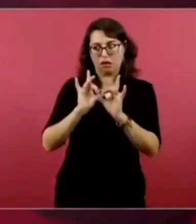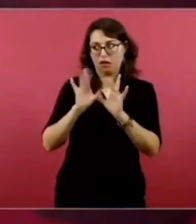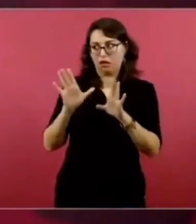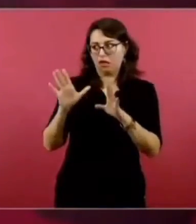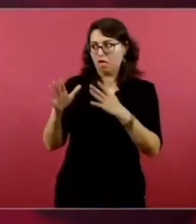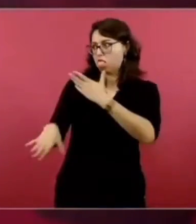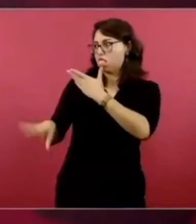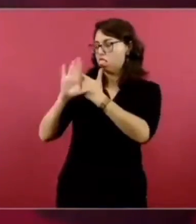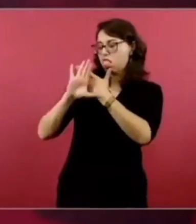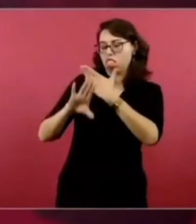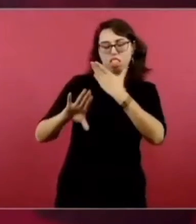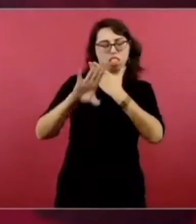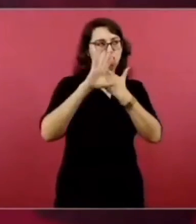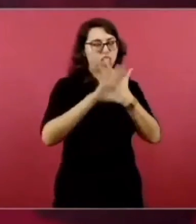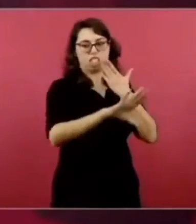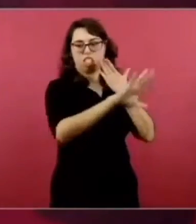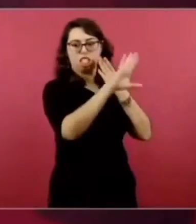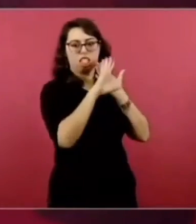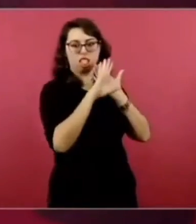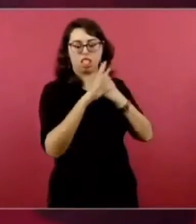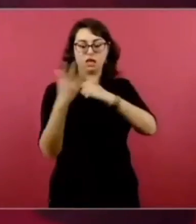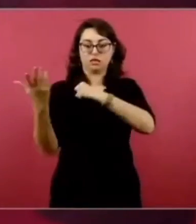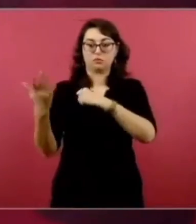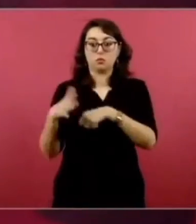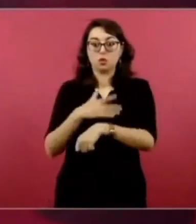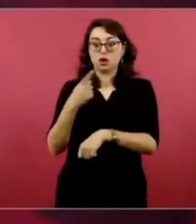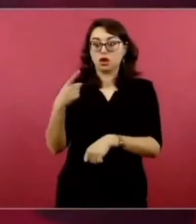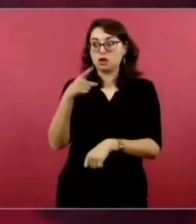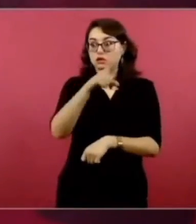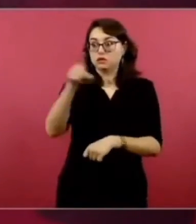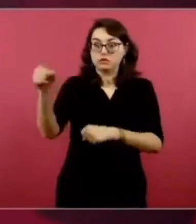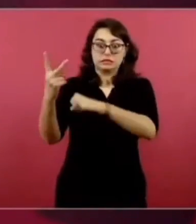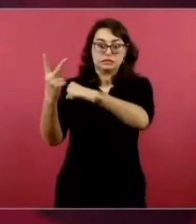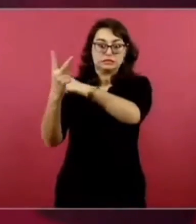este y están así